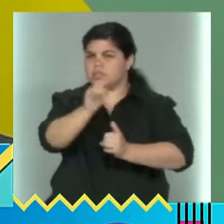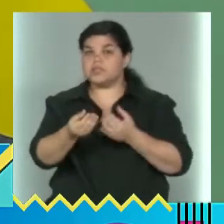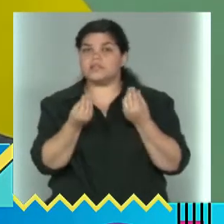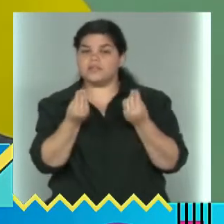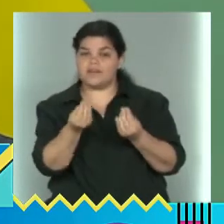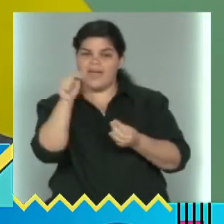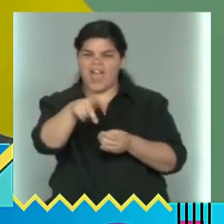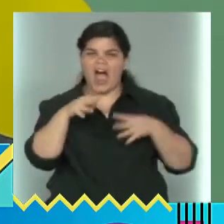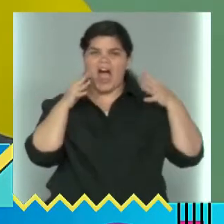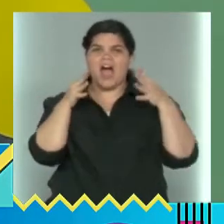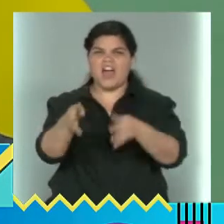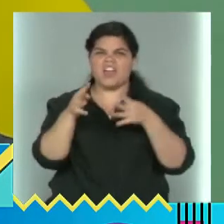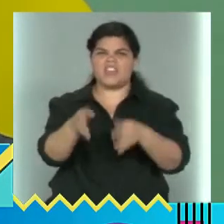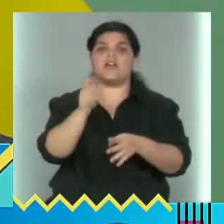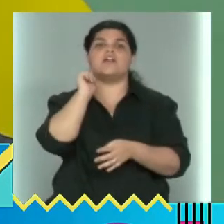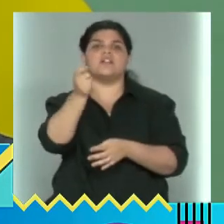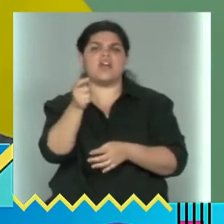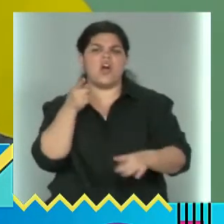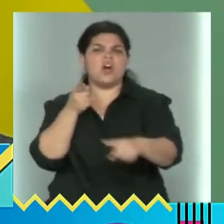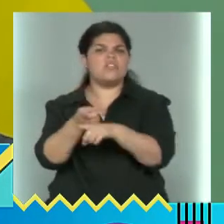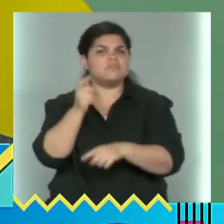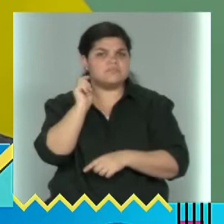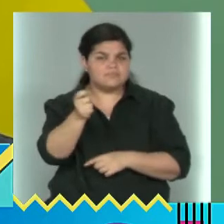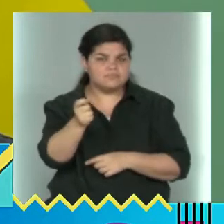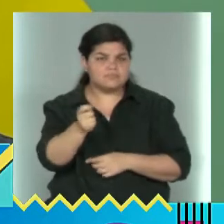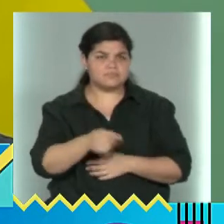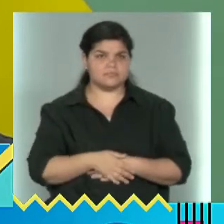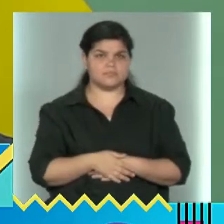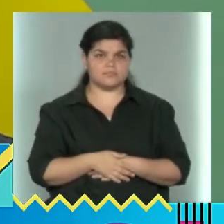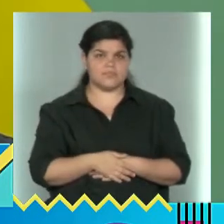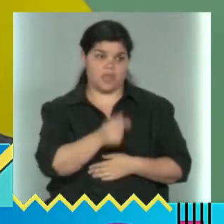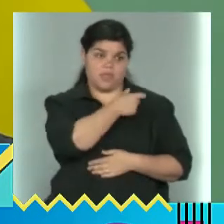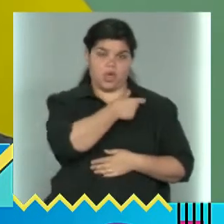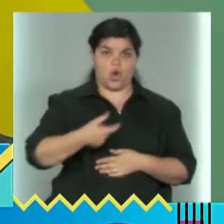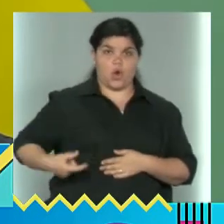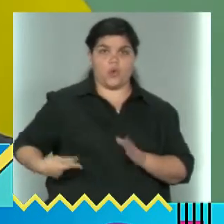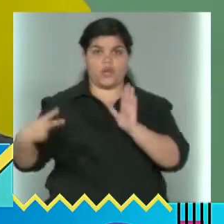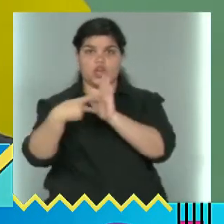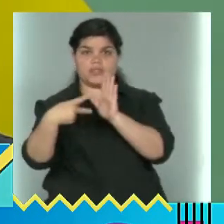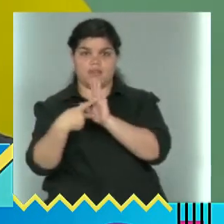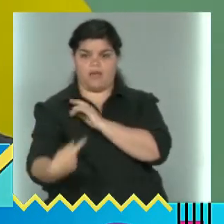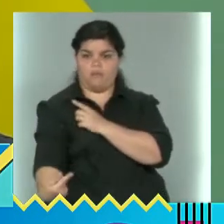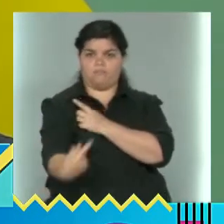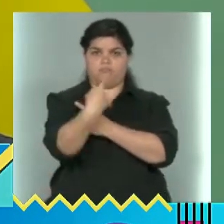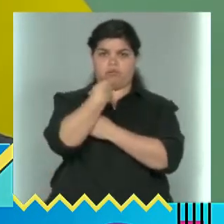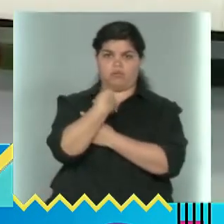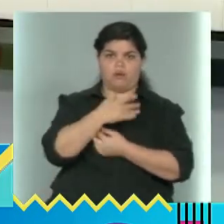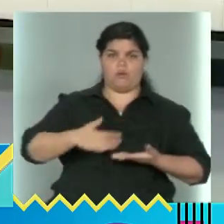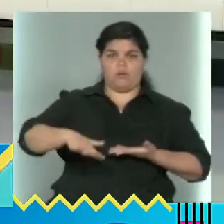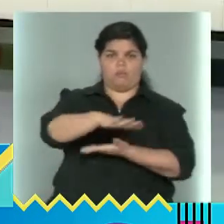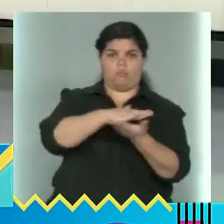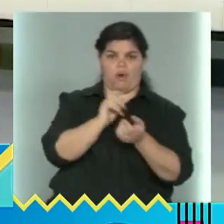este ataque fue contra de parte del gobierno de Siria contra su propio pueblo, un